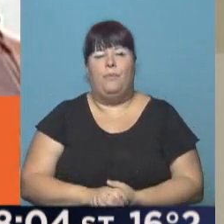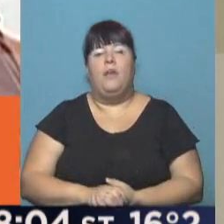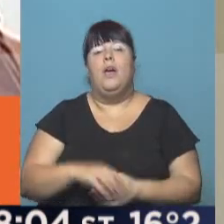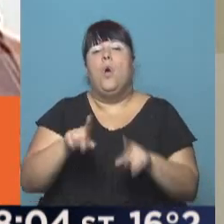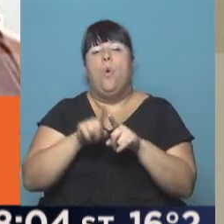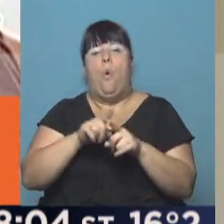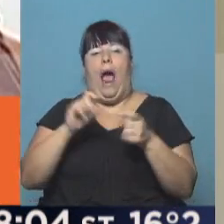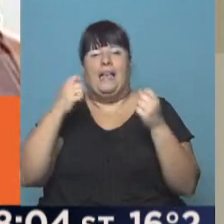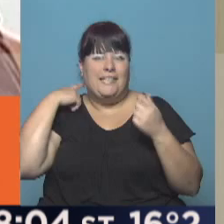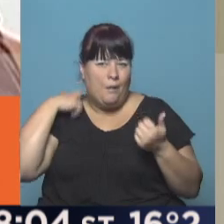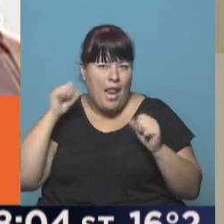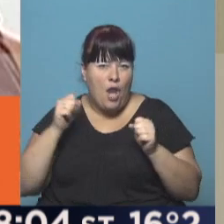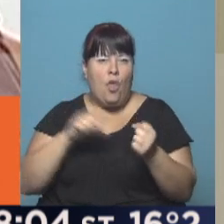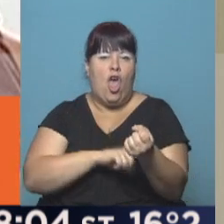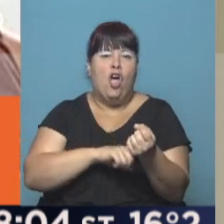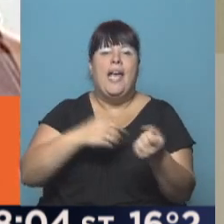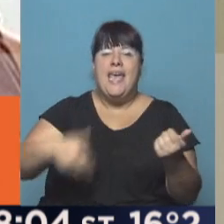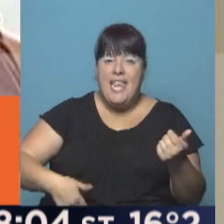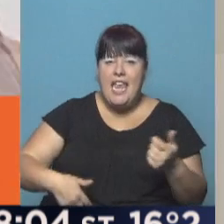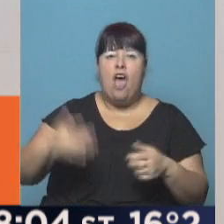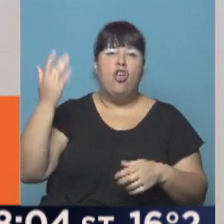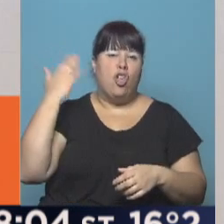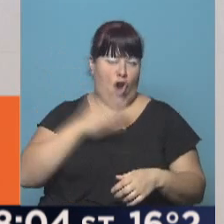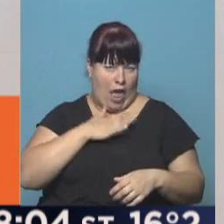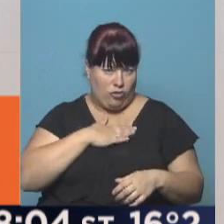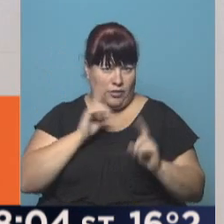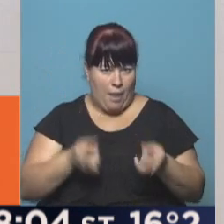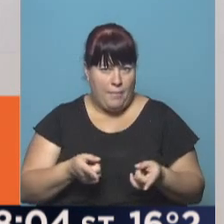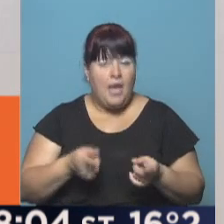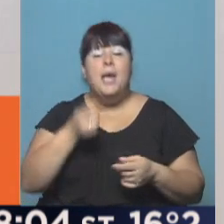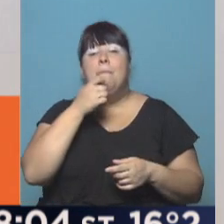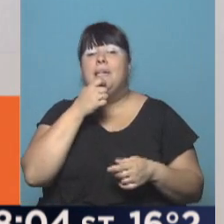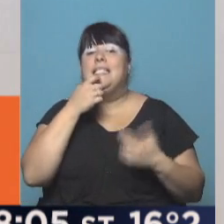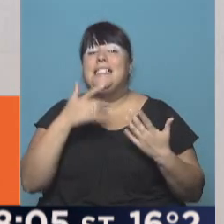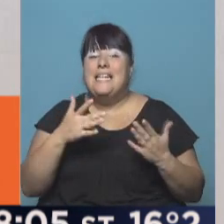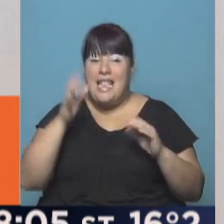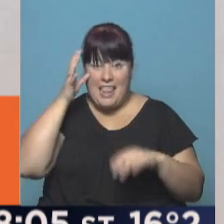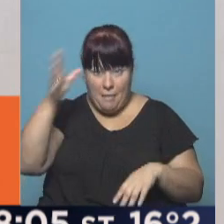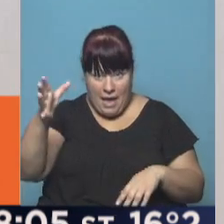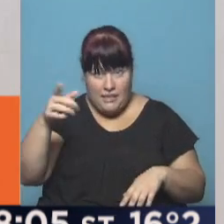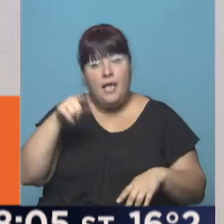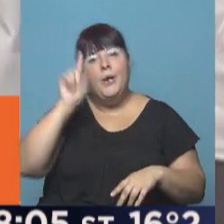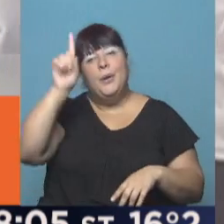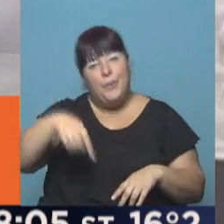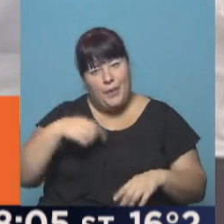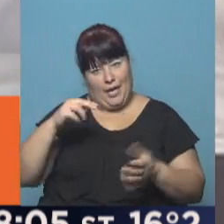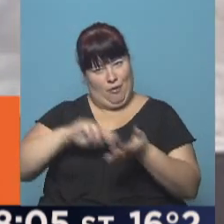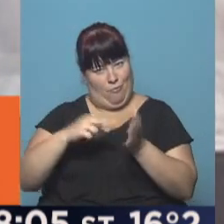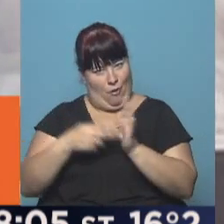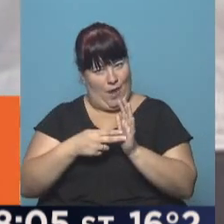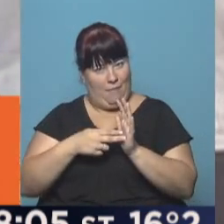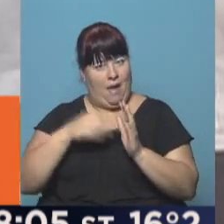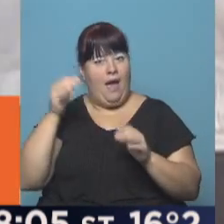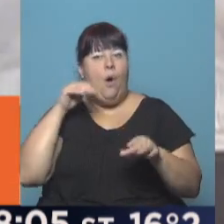como el sistema nervioso, el hígado y hasta el corazón. Sin embargo, si se encuentra en exceso, generará una producción